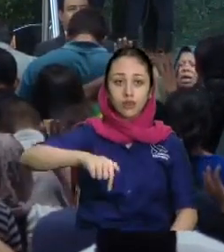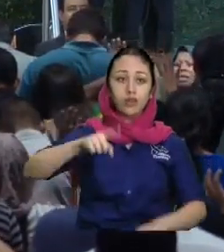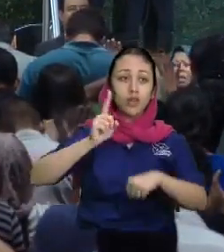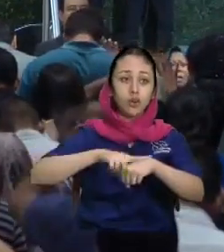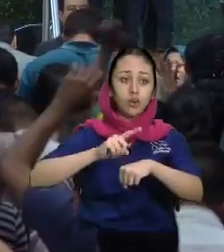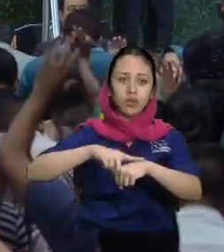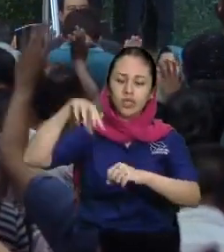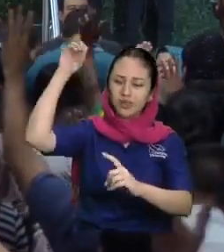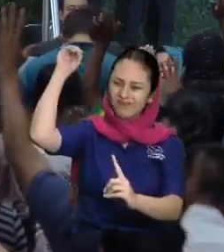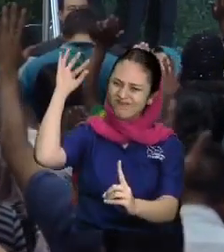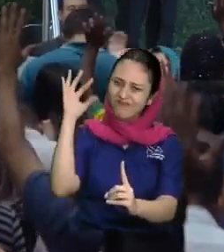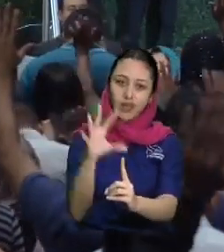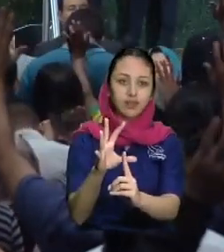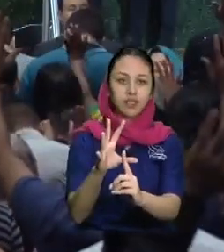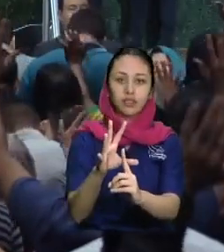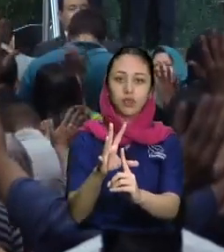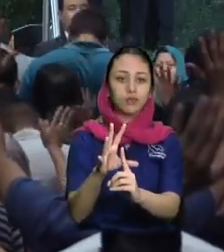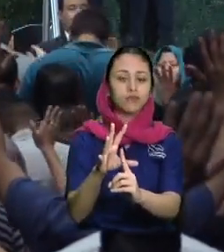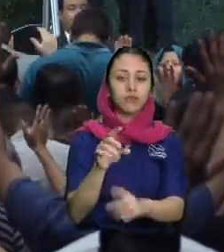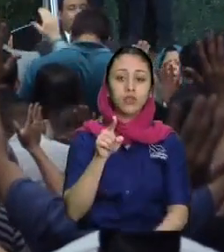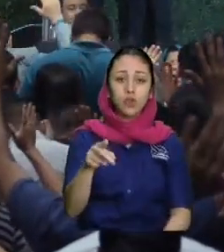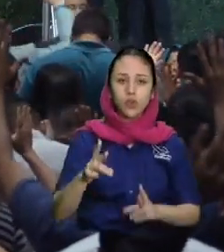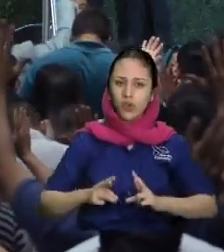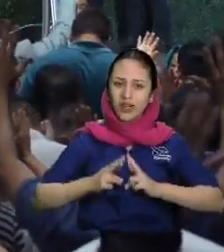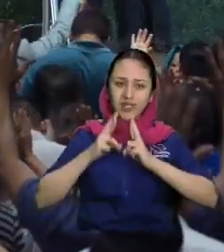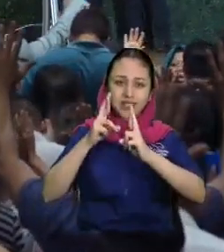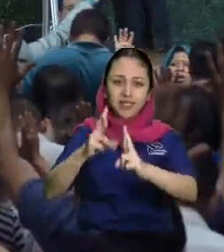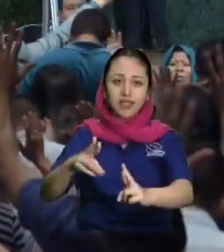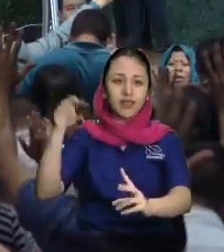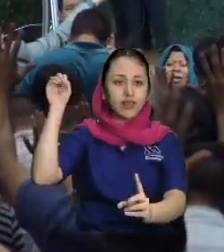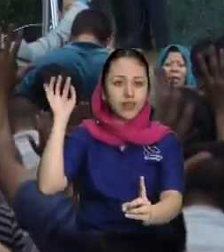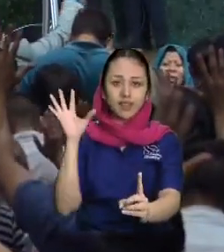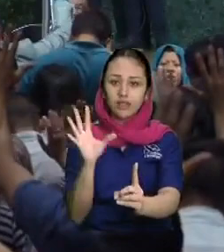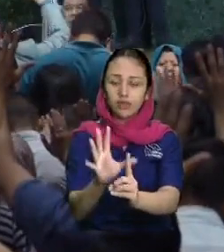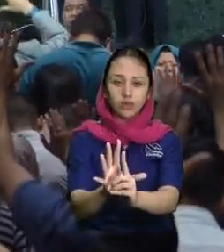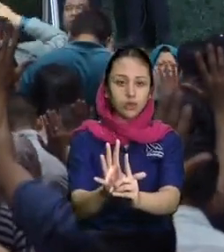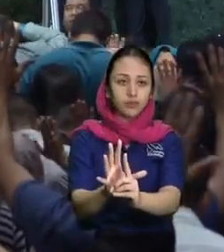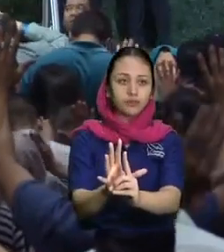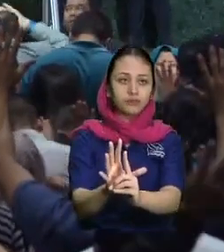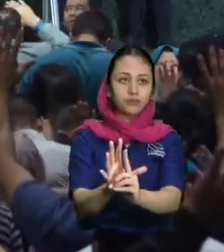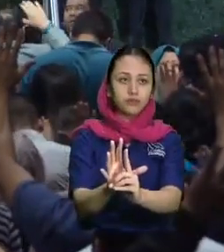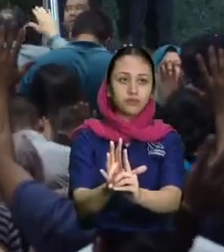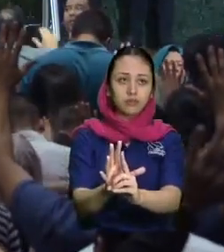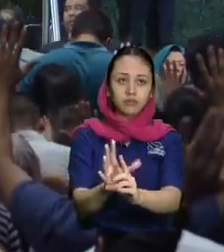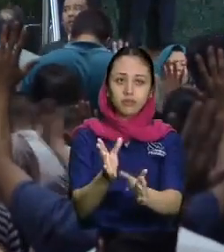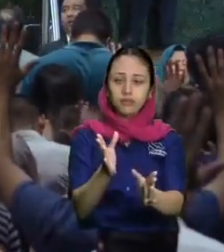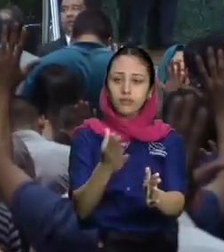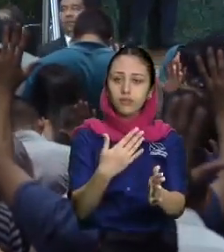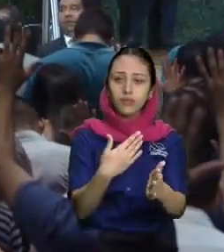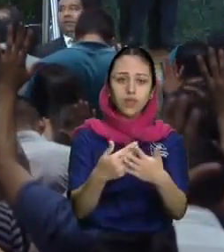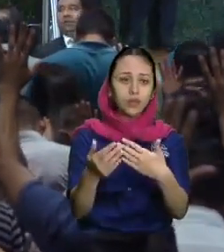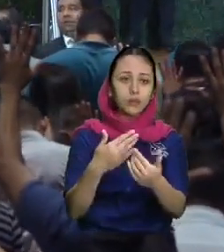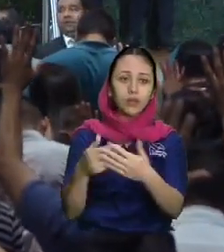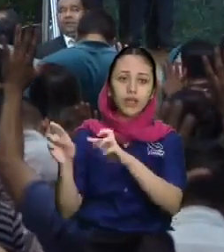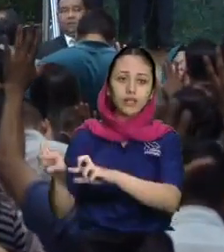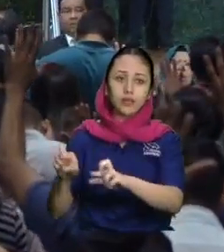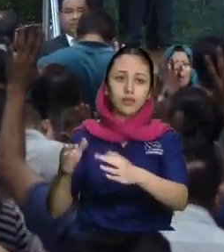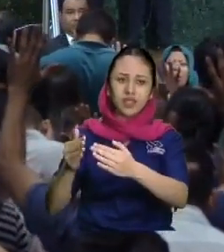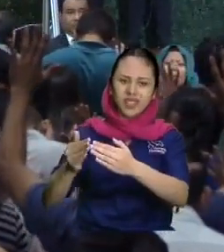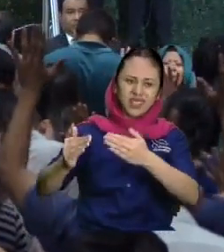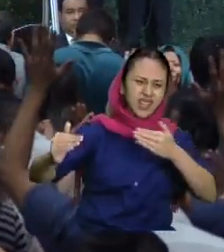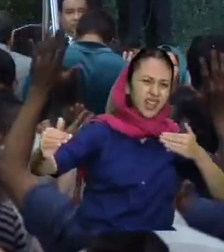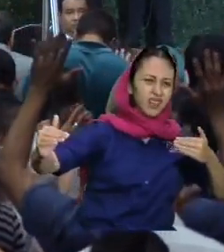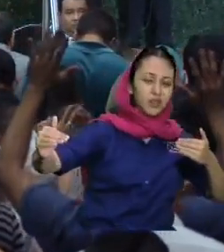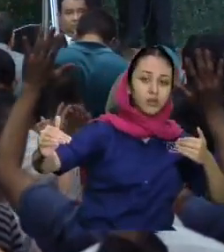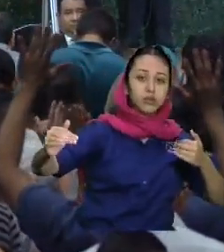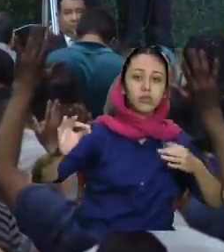de bendición. Recíbela. A distancia, los que están unidos con las redes, en el